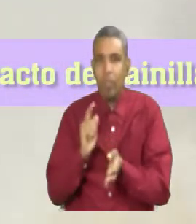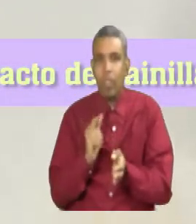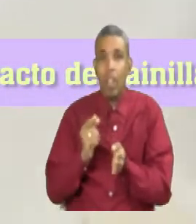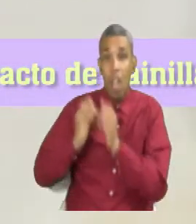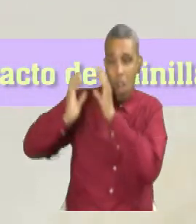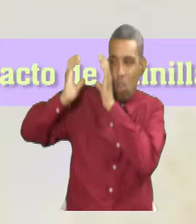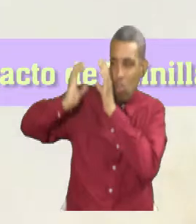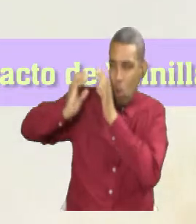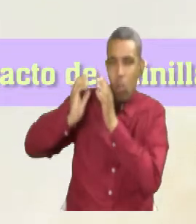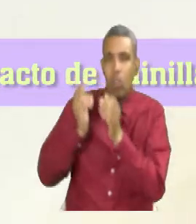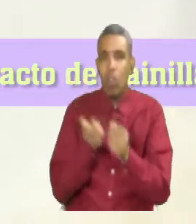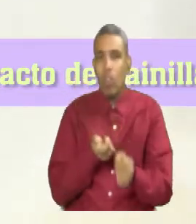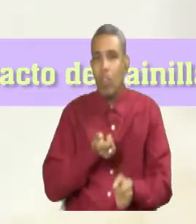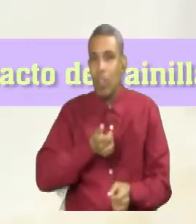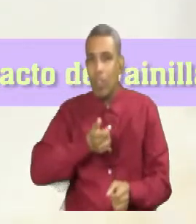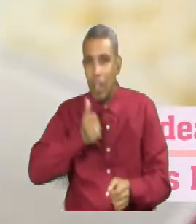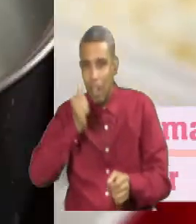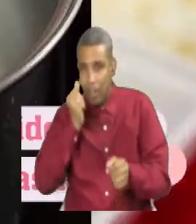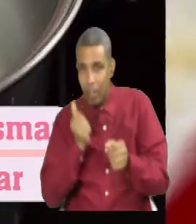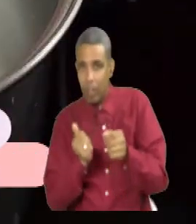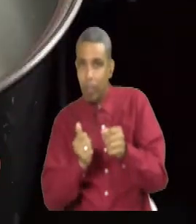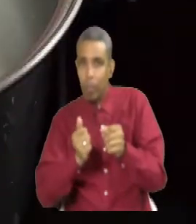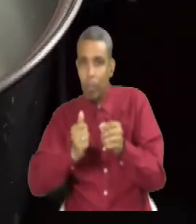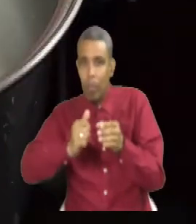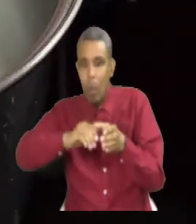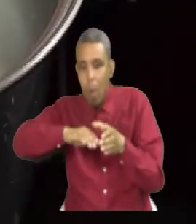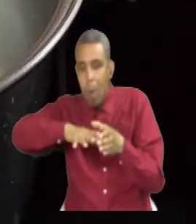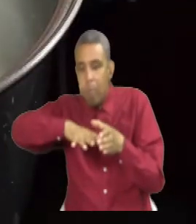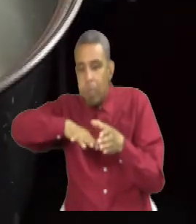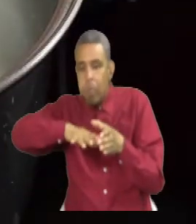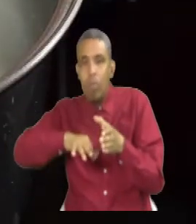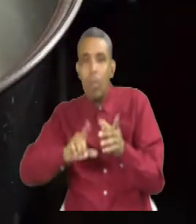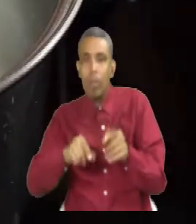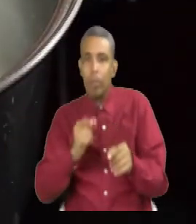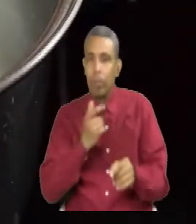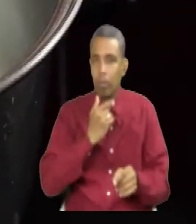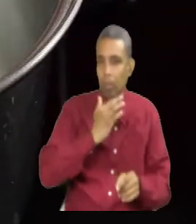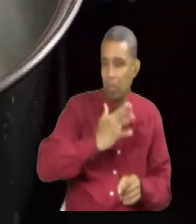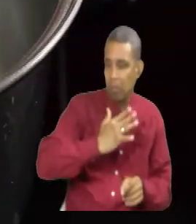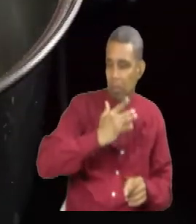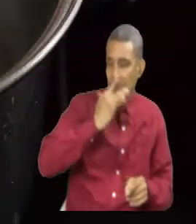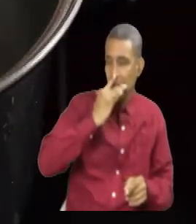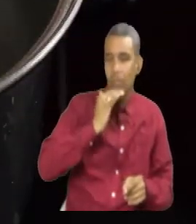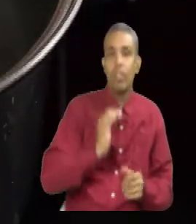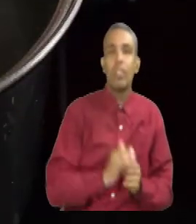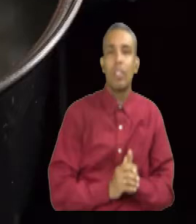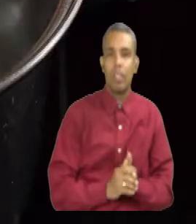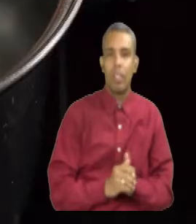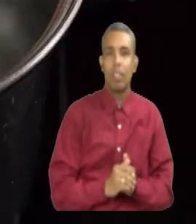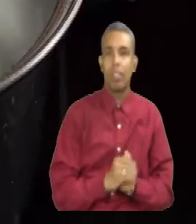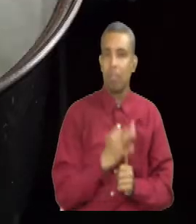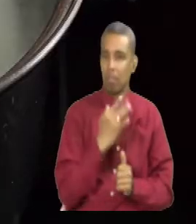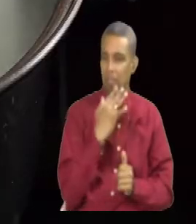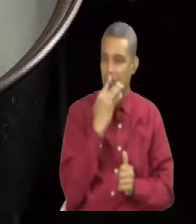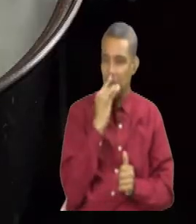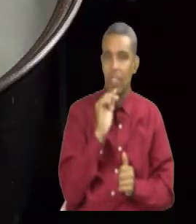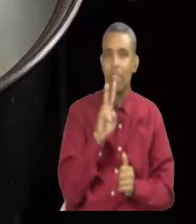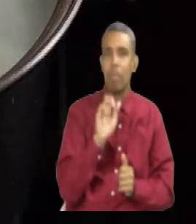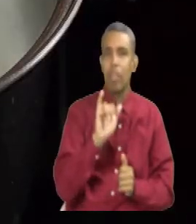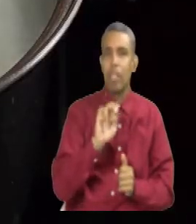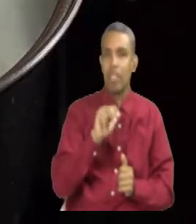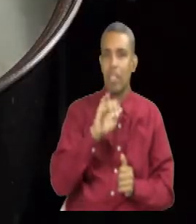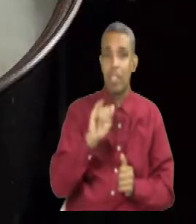y esencia de vainilla. En una olla ya a fuego lento vamos a calentar la leche